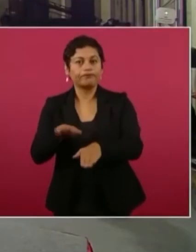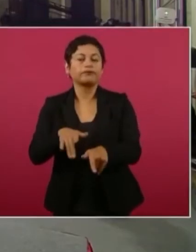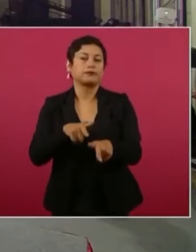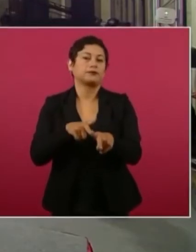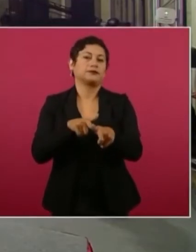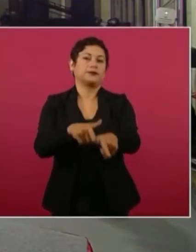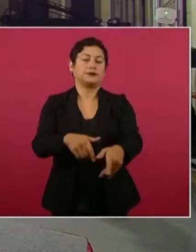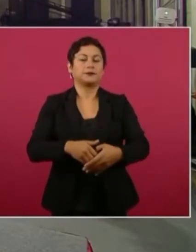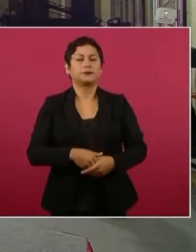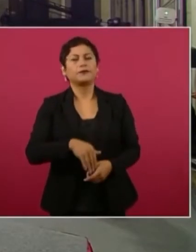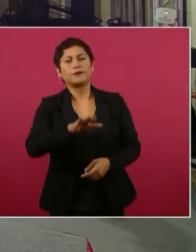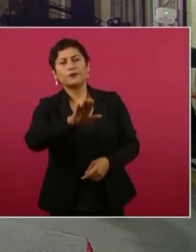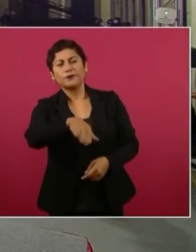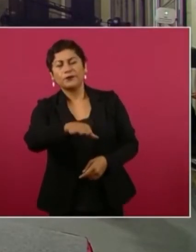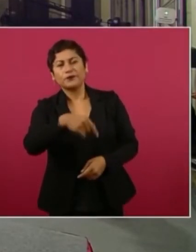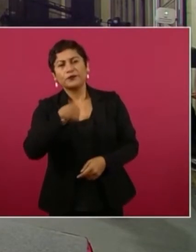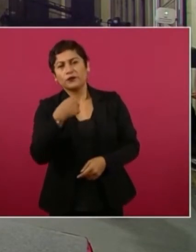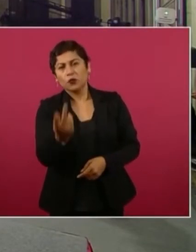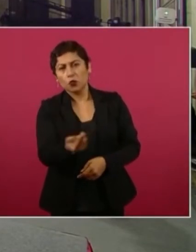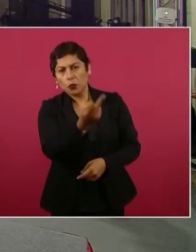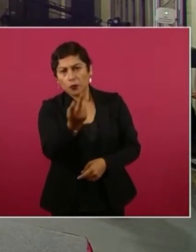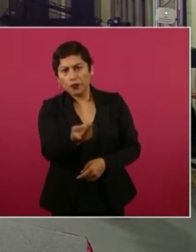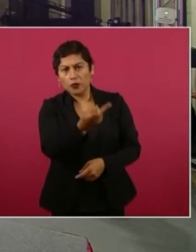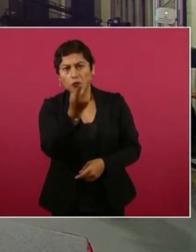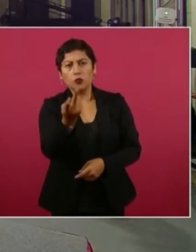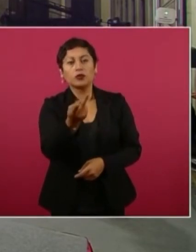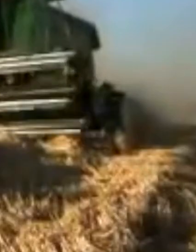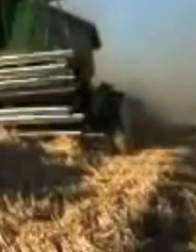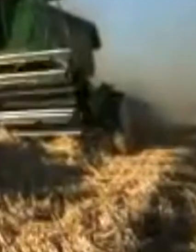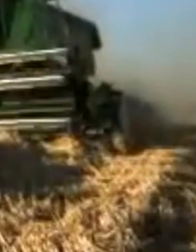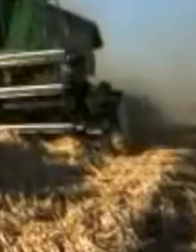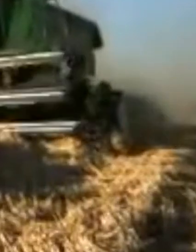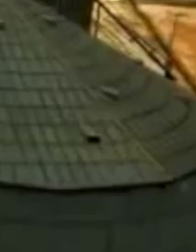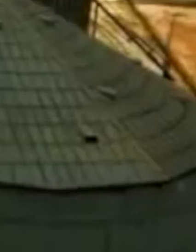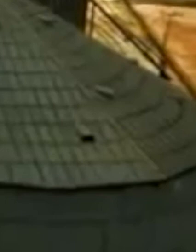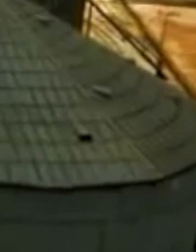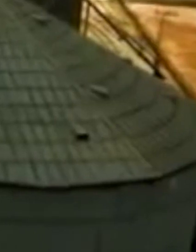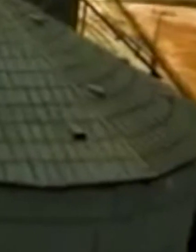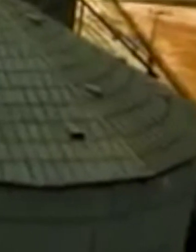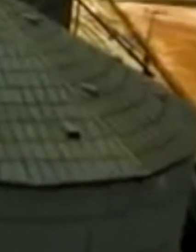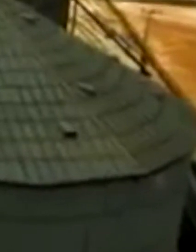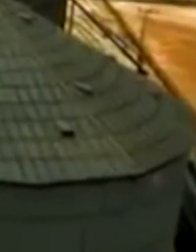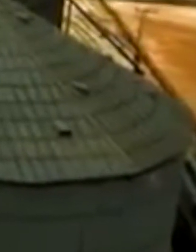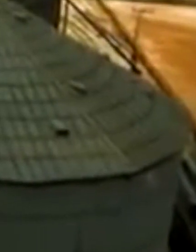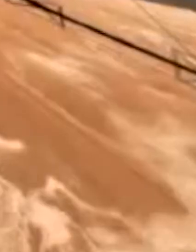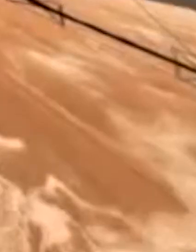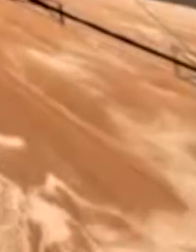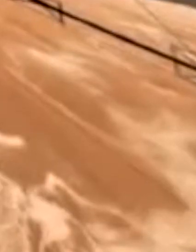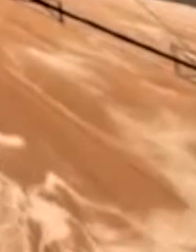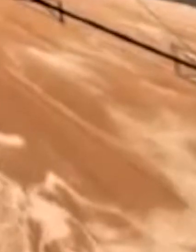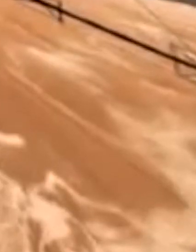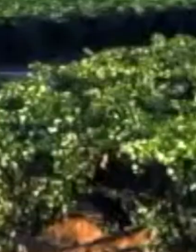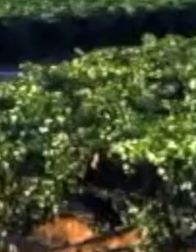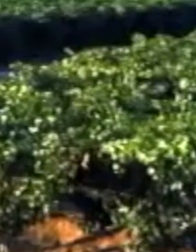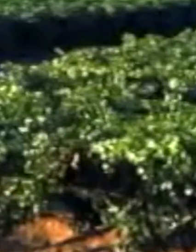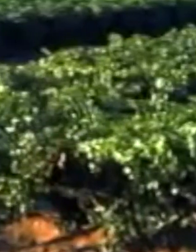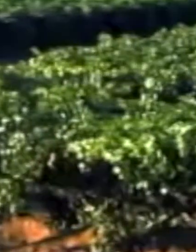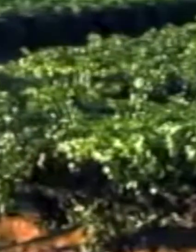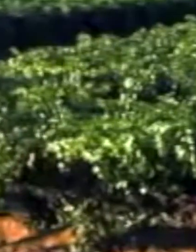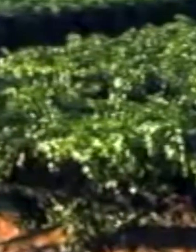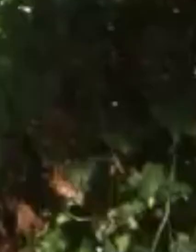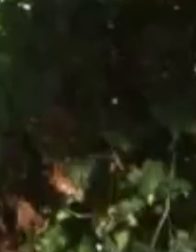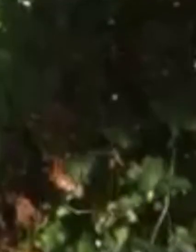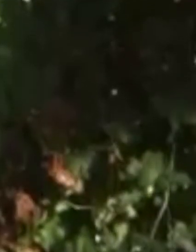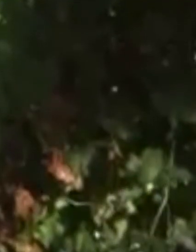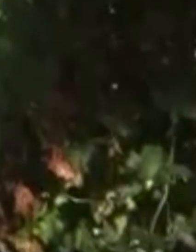reforzar el plan contra la inflación. Además, mencionó que este jueves el Instituto Nacional de Estadística y Geografía dará a